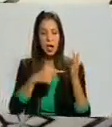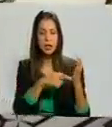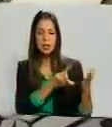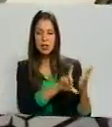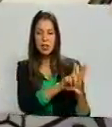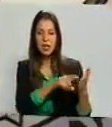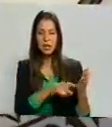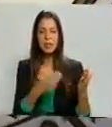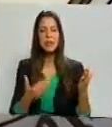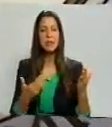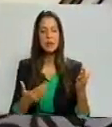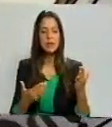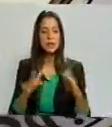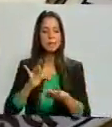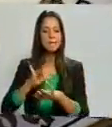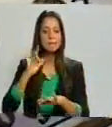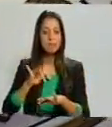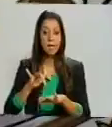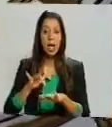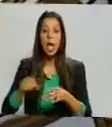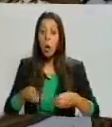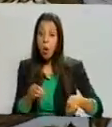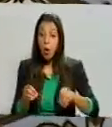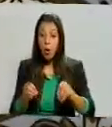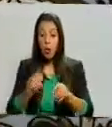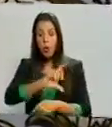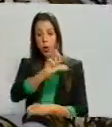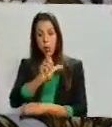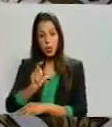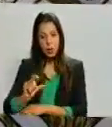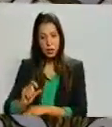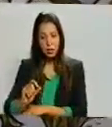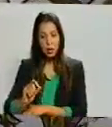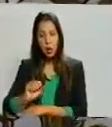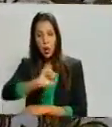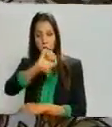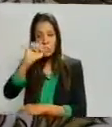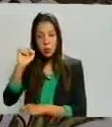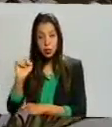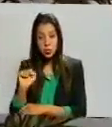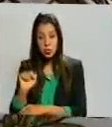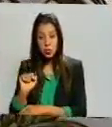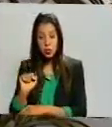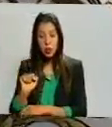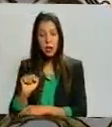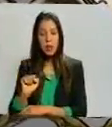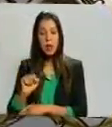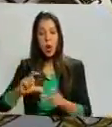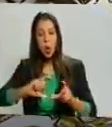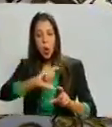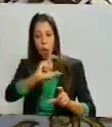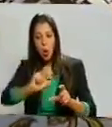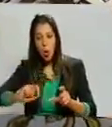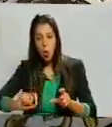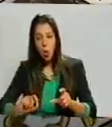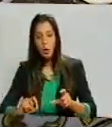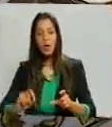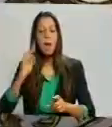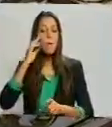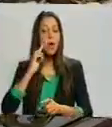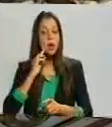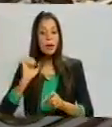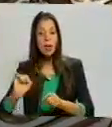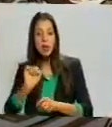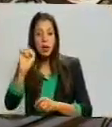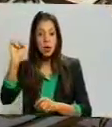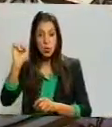ley impactará el arco minero del Orinoco, del sur del Orinoco y parte del norte de Bolívar. A su